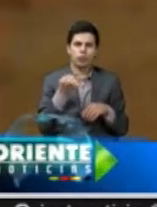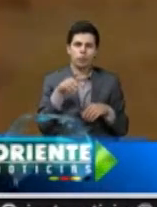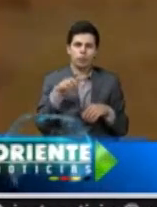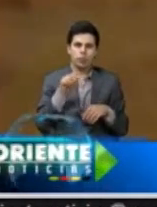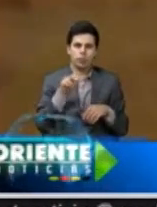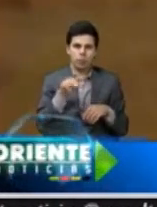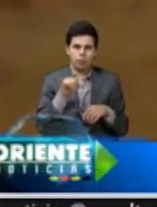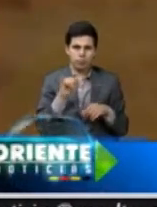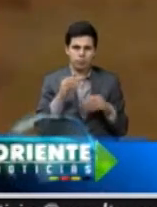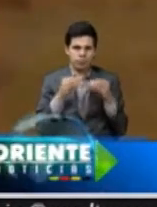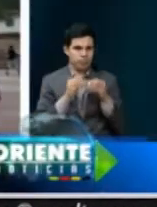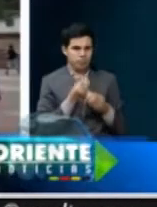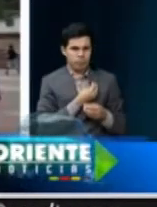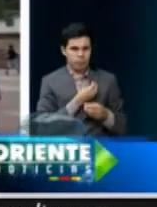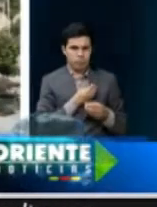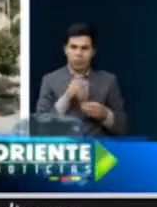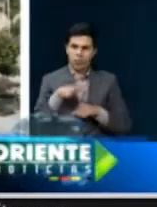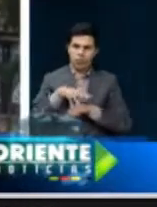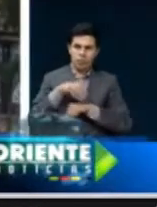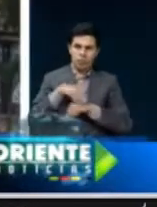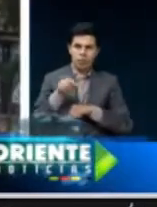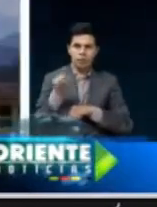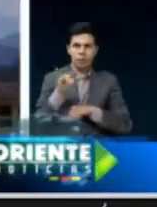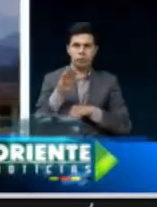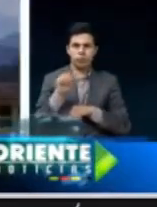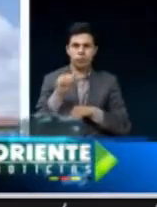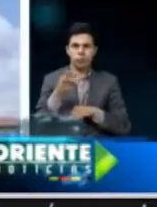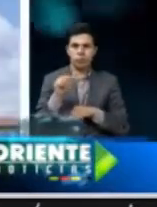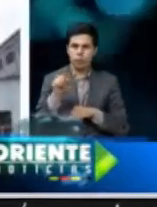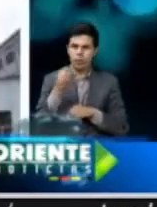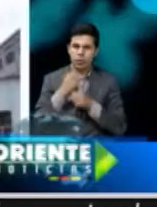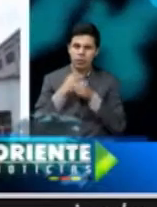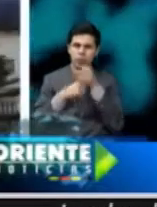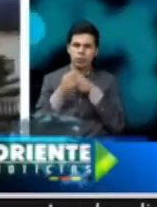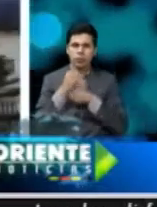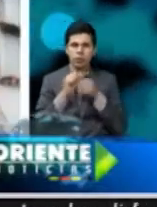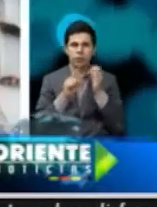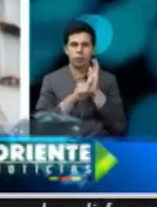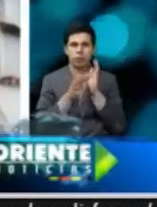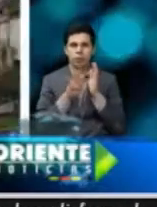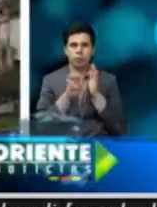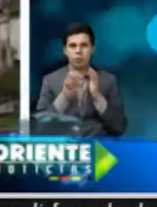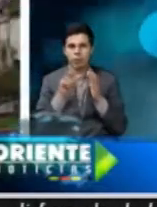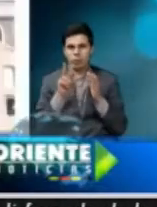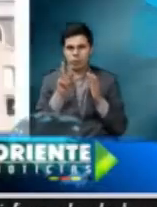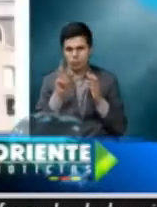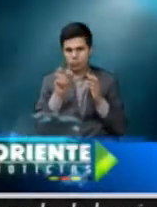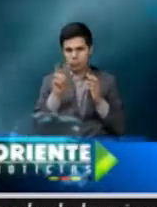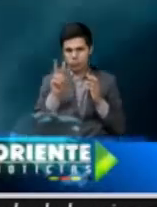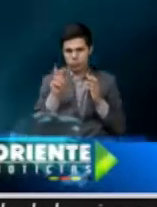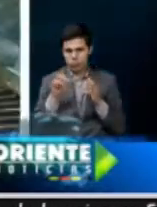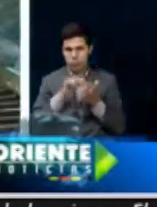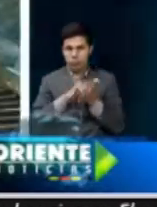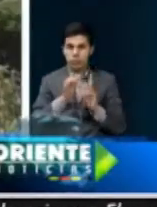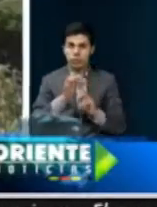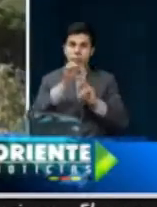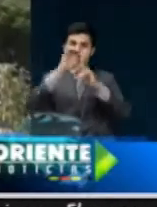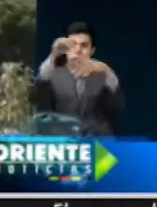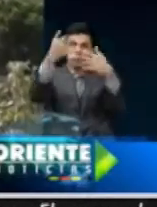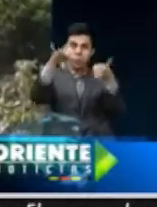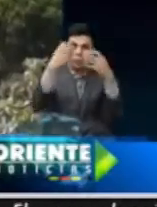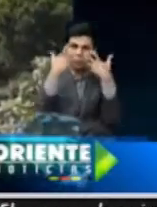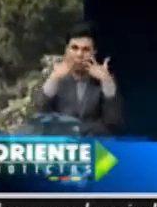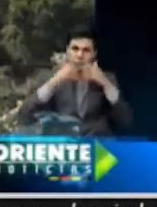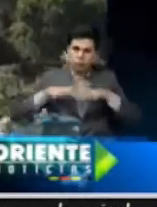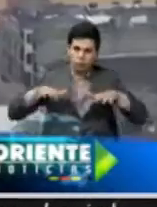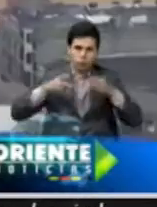es la sede de la diócesis Málaga-Sobatá desde el año de 1987, bendición que convirtió a la ciudad en un importante